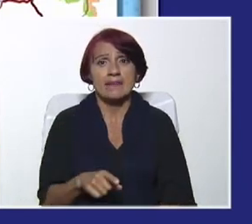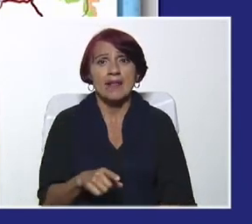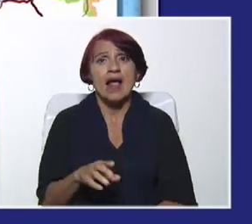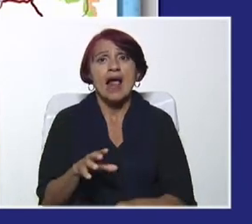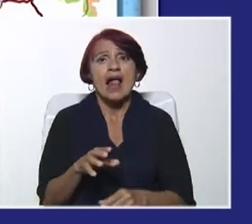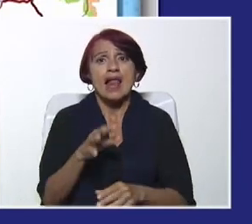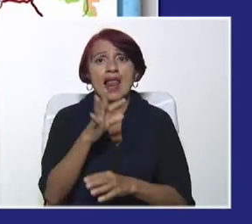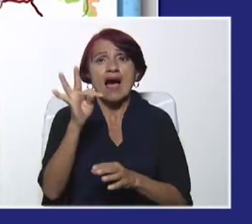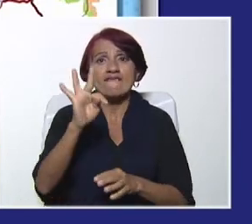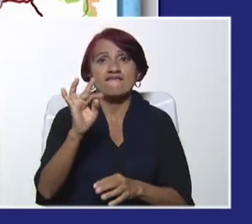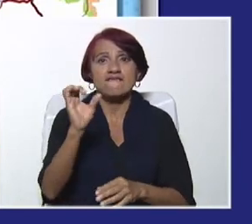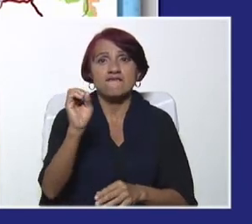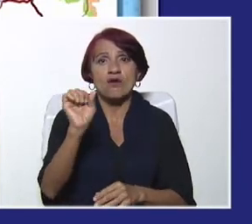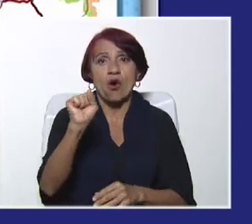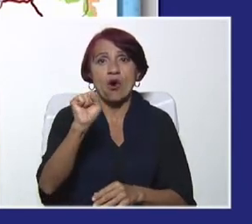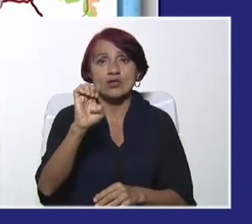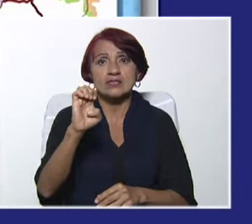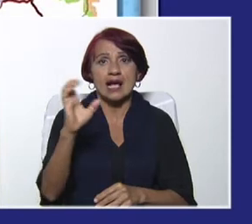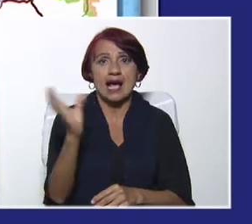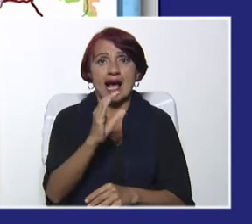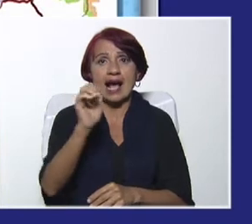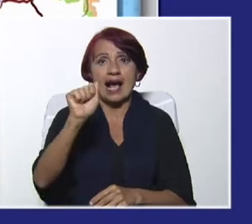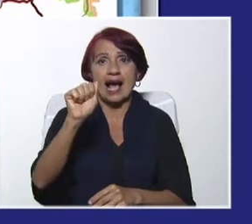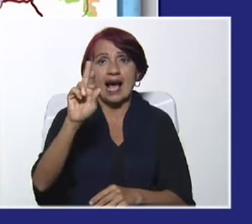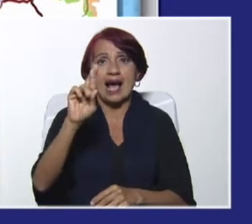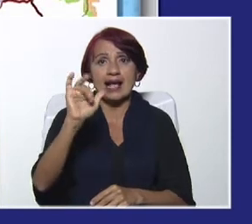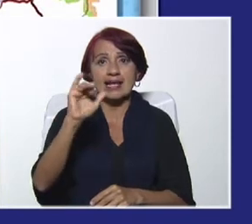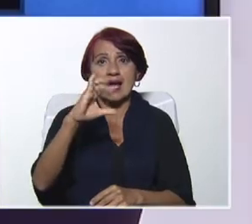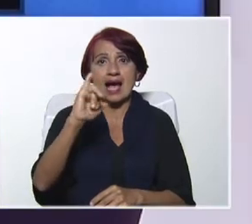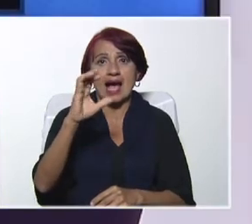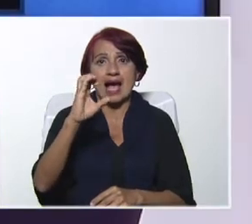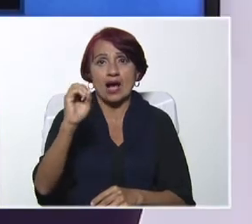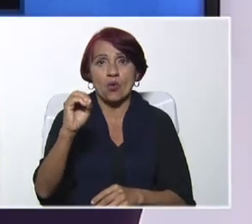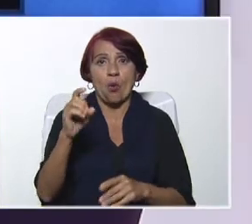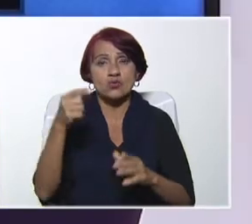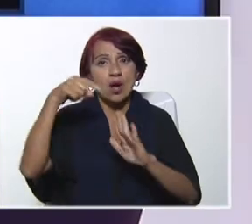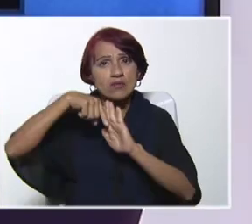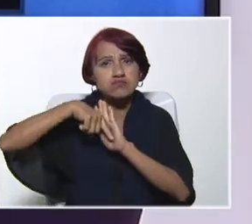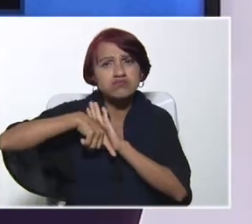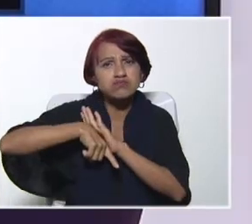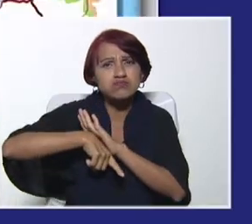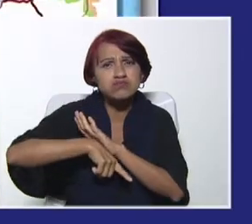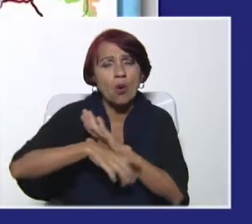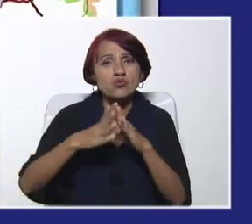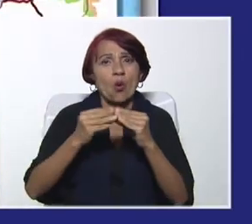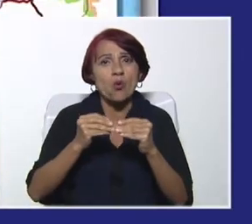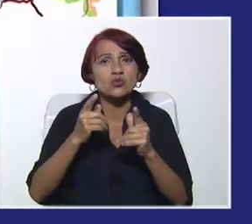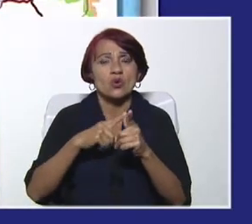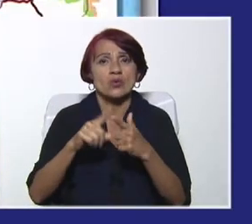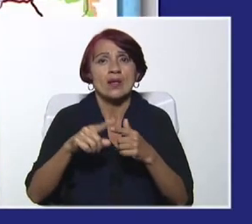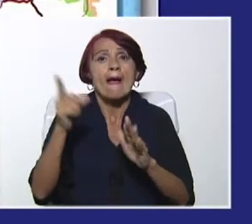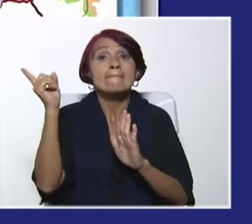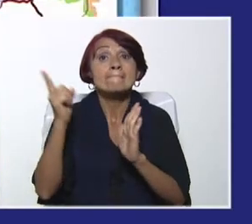la fosa de Cariaco, que es el punto más profundo de Venezuela, con una profundidad de